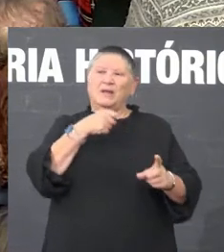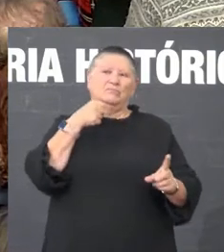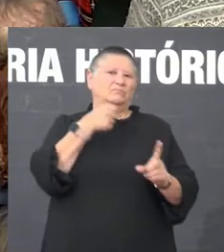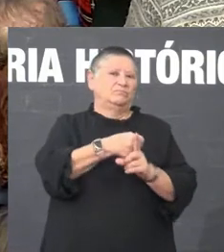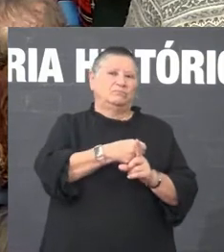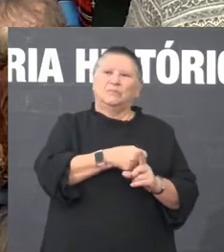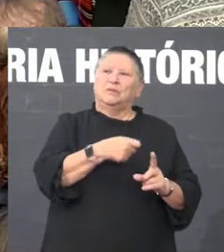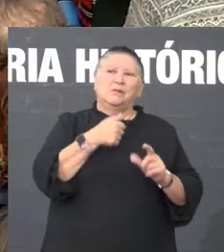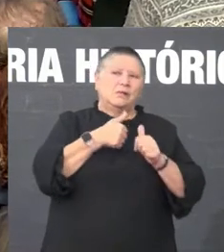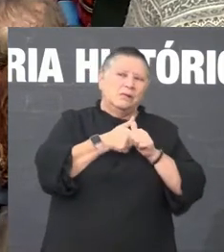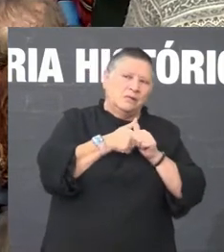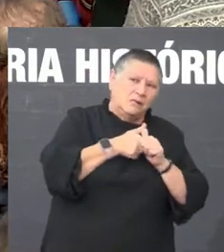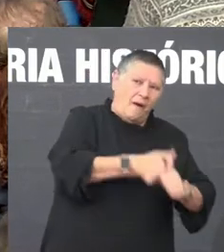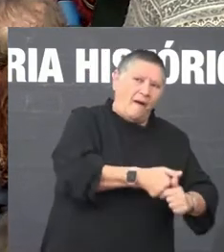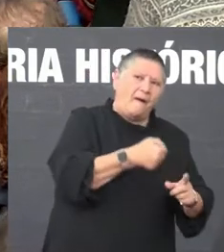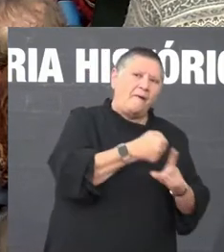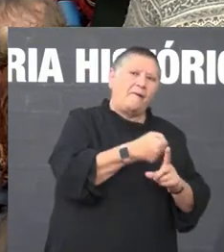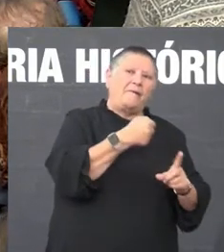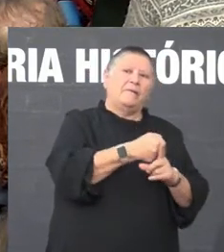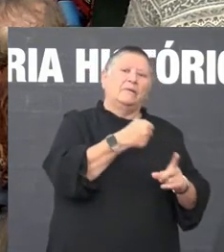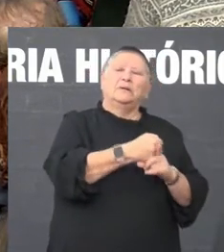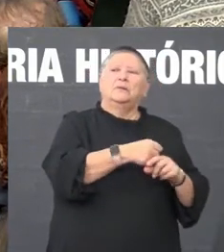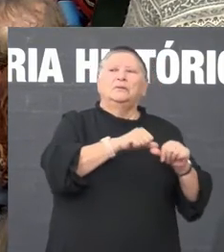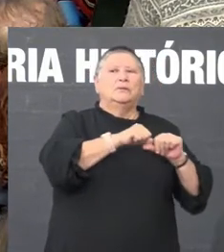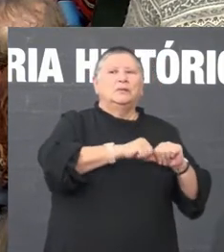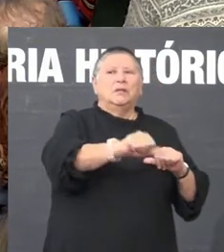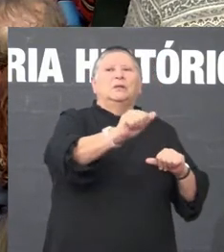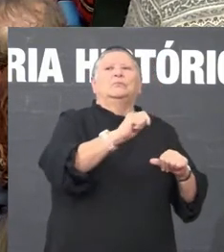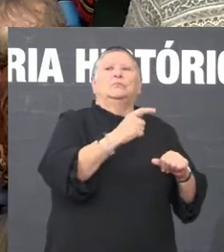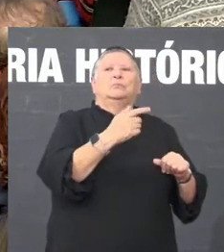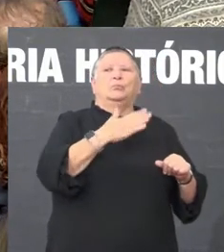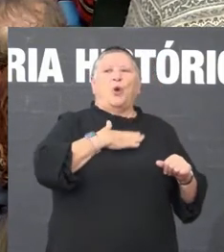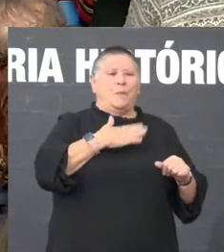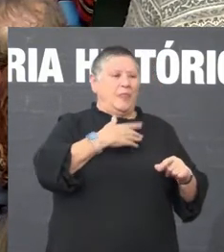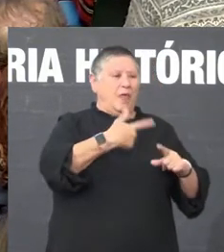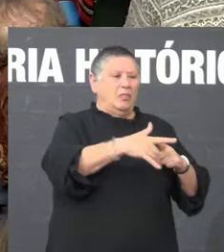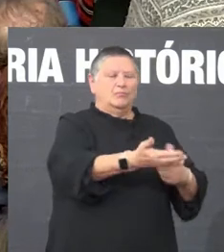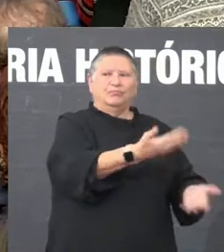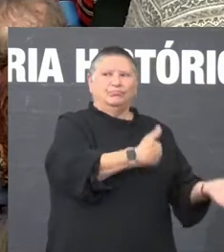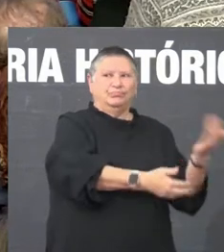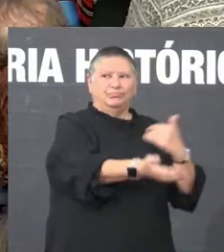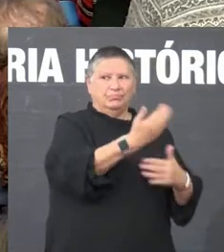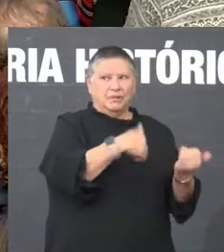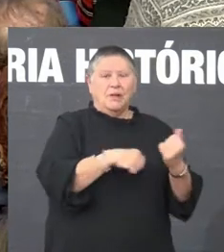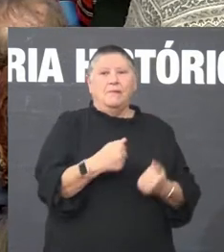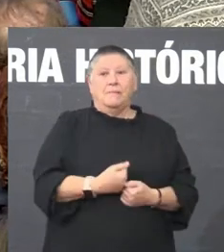fueron perseguidos durante un montón de tiempo, ¿no? Pero yo no diría